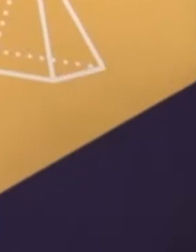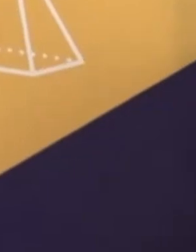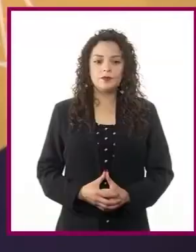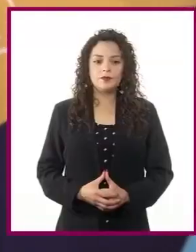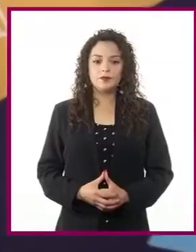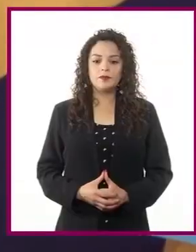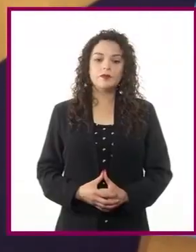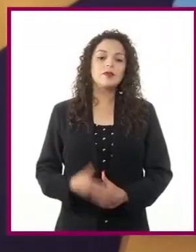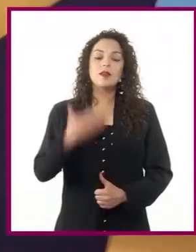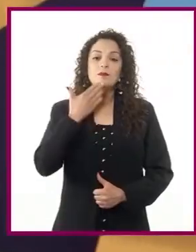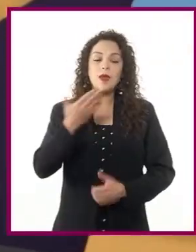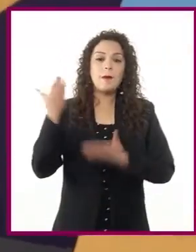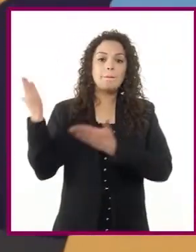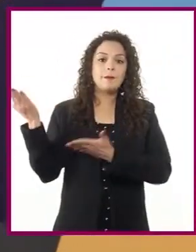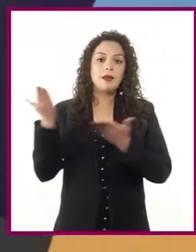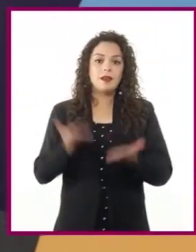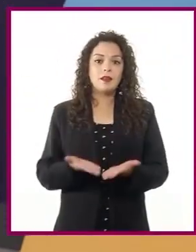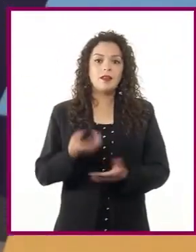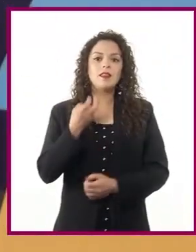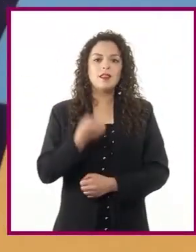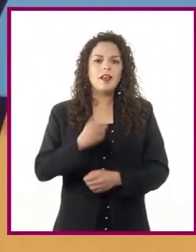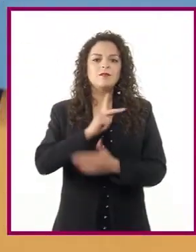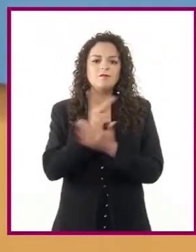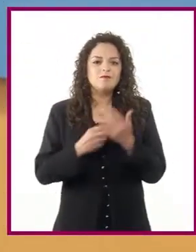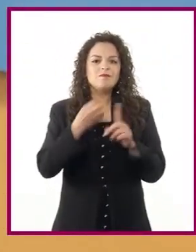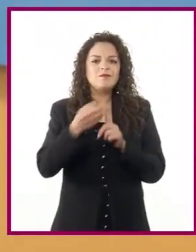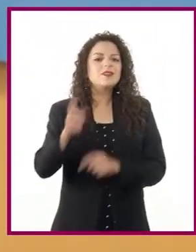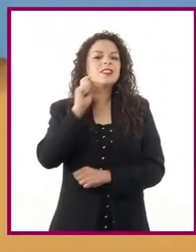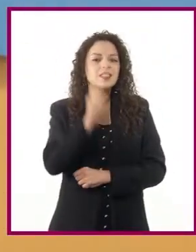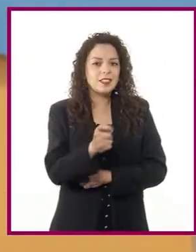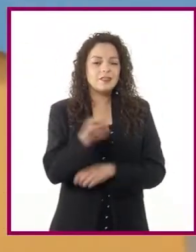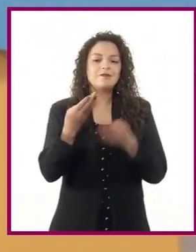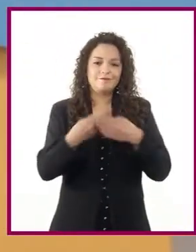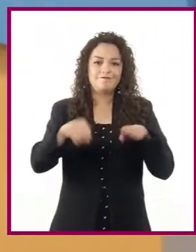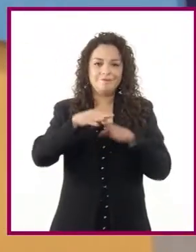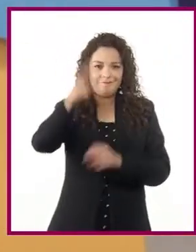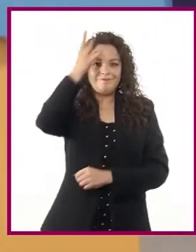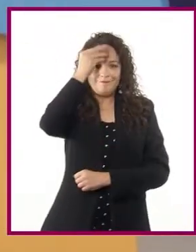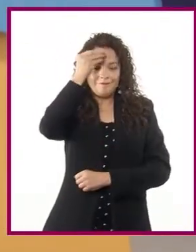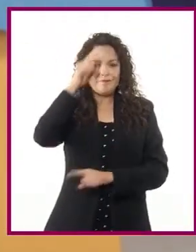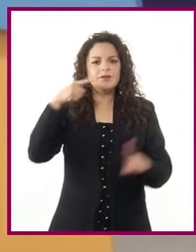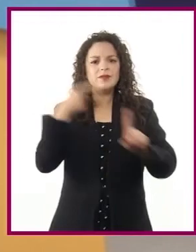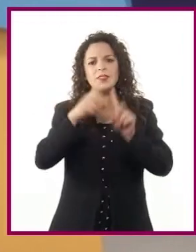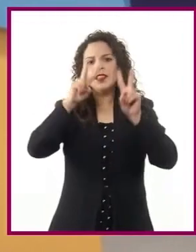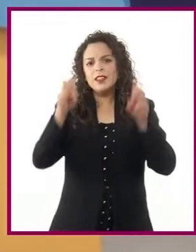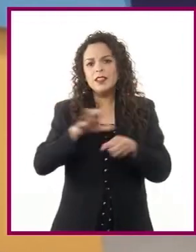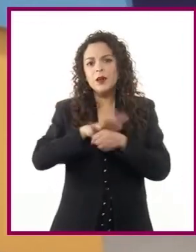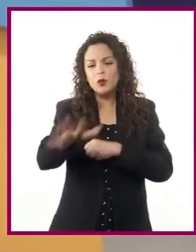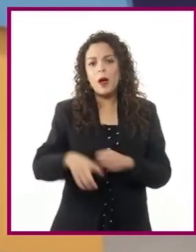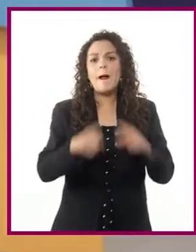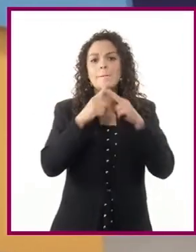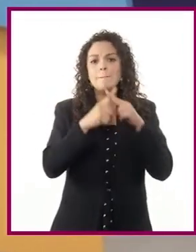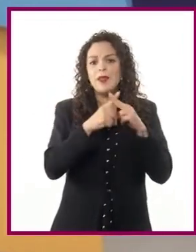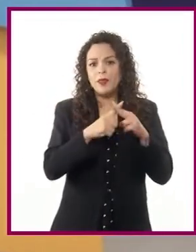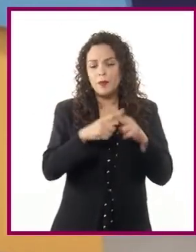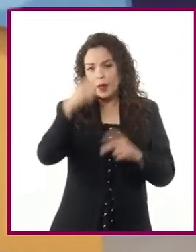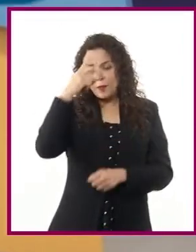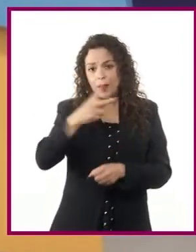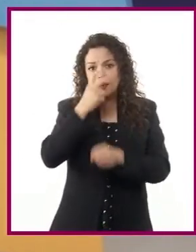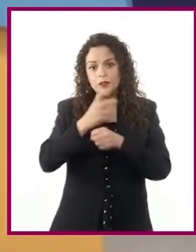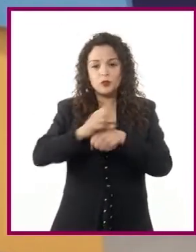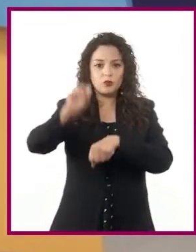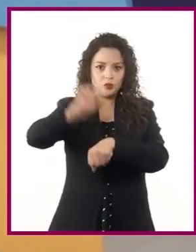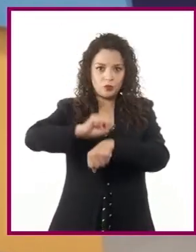Les damos la bienvenida a Aprende en Casa. Esta sesión corresponde a la asignatura de Matemáticas para segundo grado de